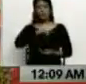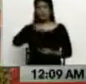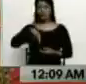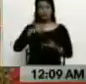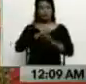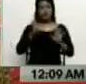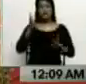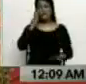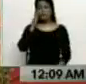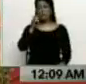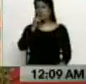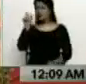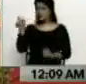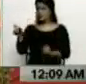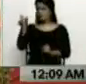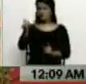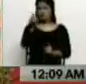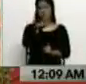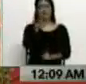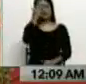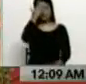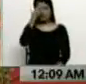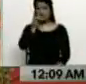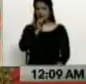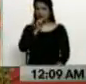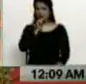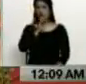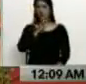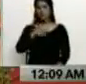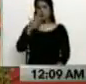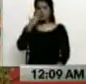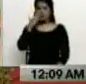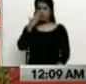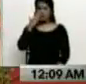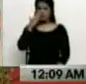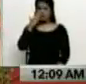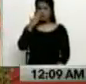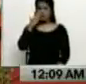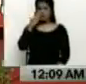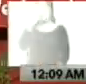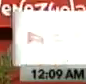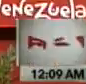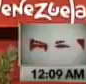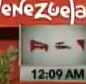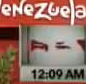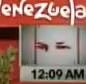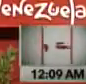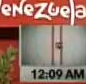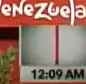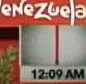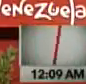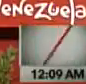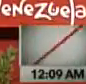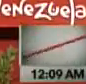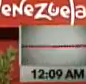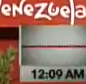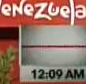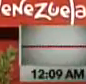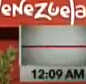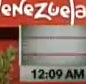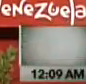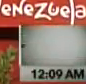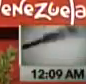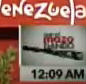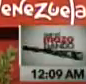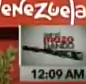pantallero nosotros ya sabemos con quién contamos afortunadamente Contamos con un pueblo afortunadamente Contamos